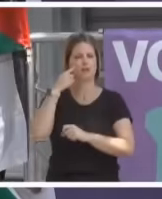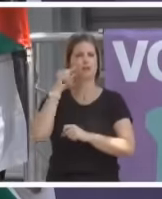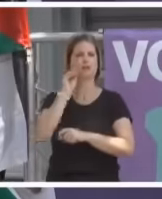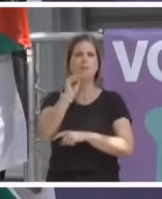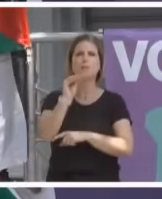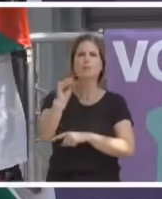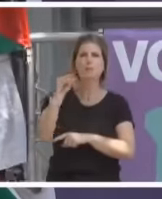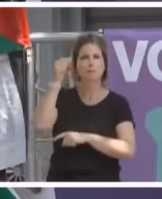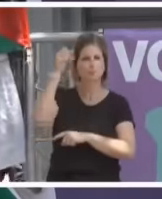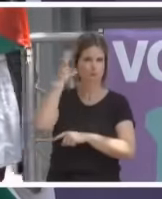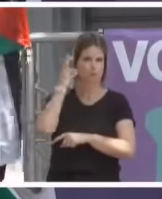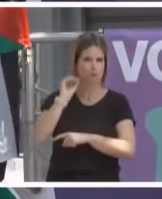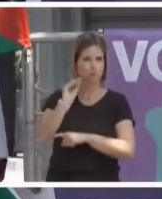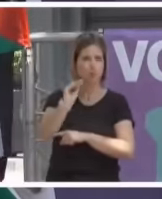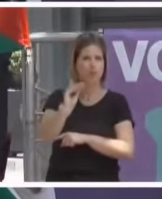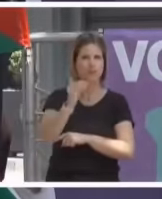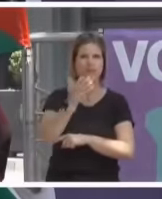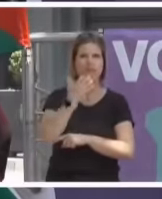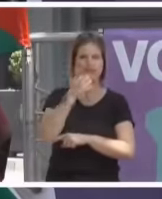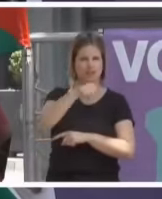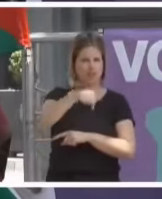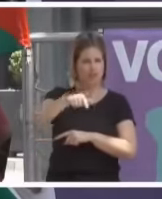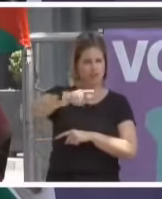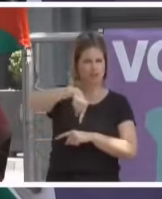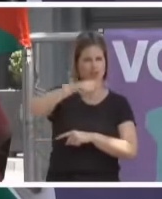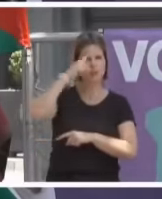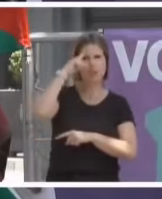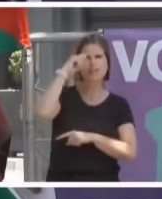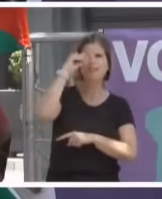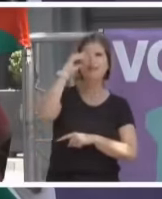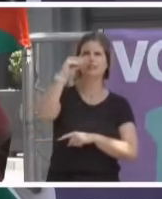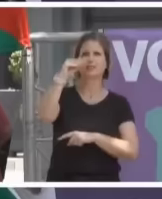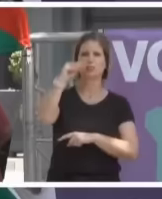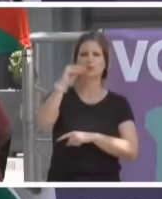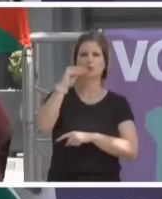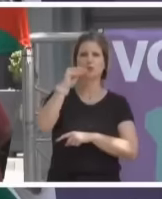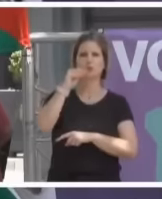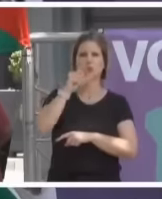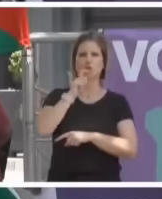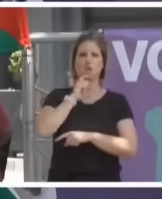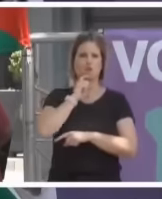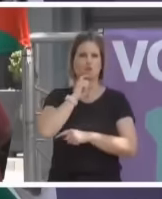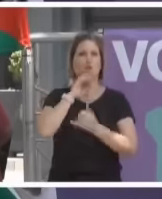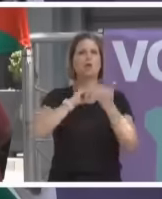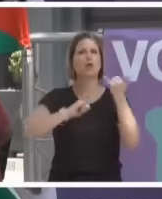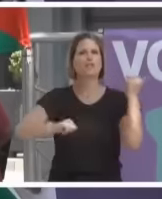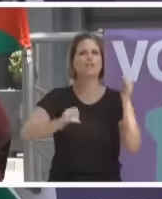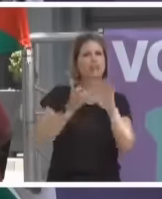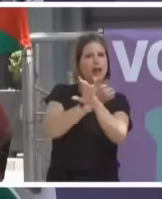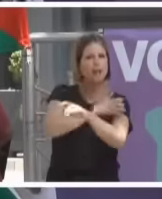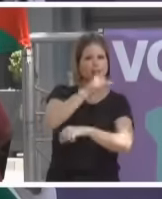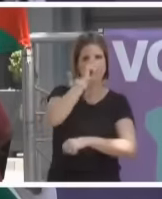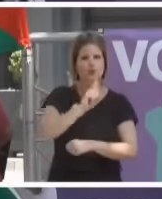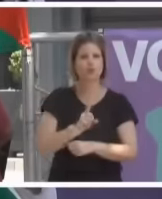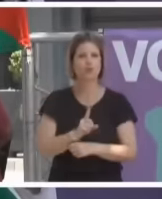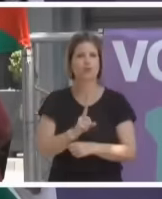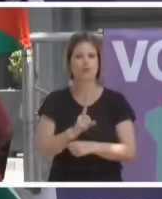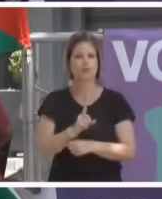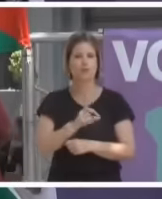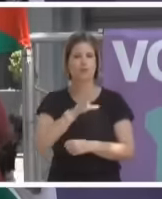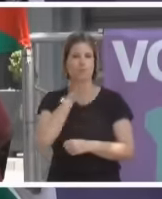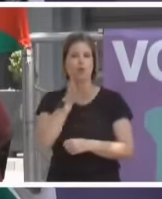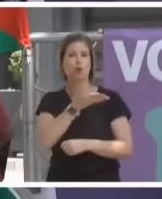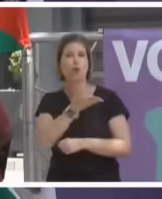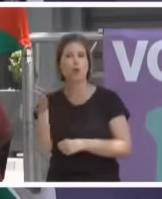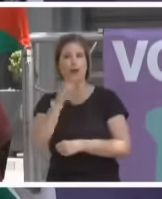preguntar, oye, y siendo aquí tan listos como soy, ¿cómo no visteis venir la crisis? Claro, a cualquier otra